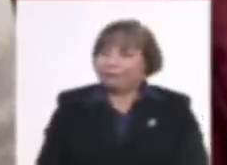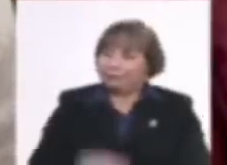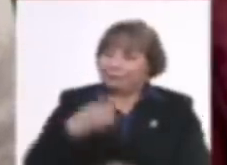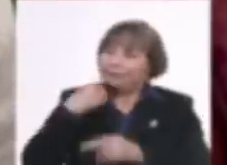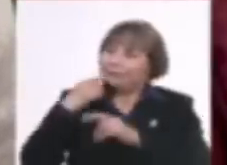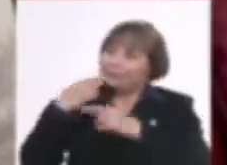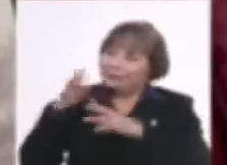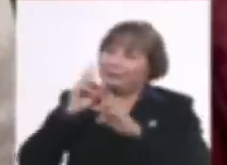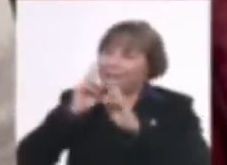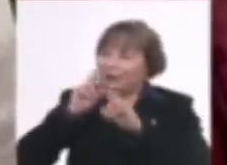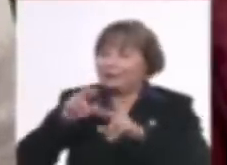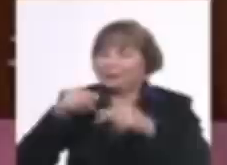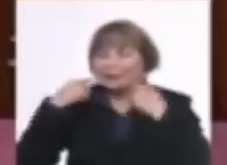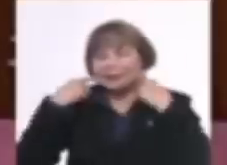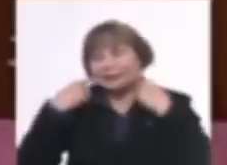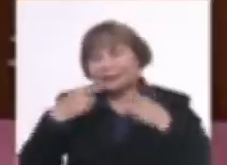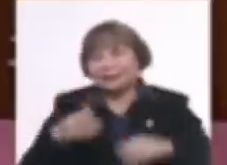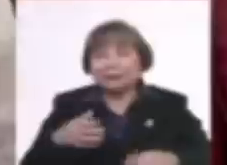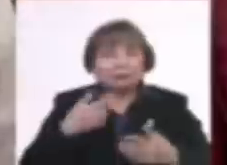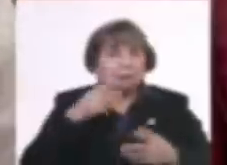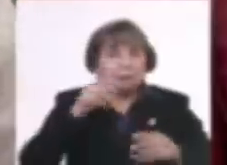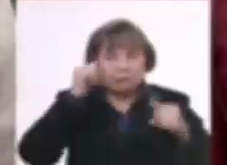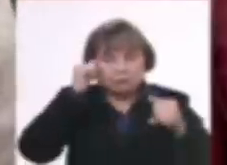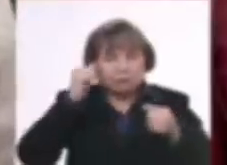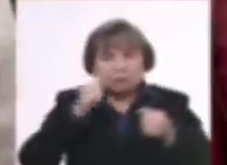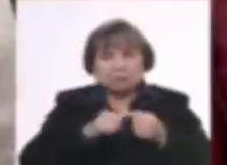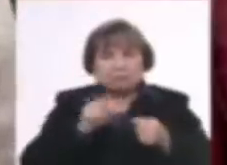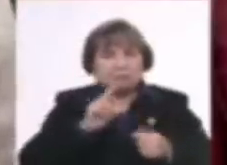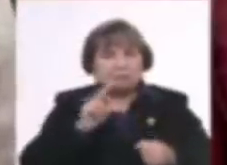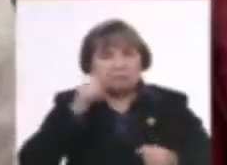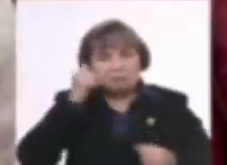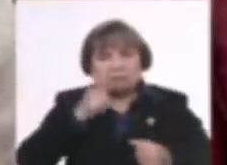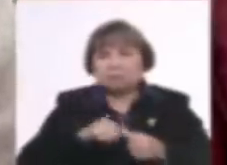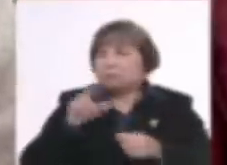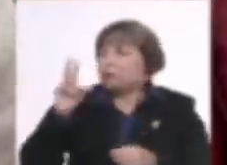Ya contesté. O sea, ¿no se acuerda? No.